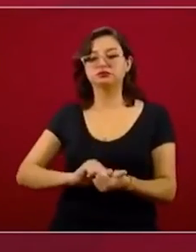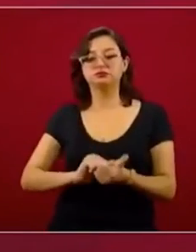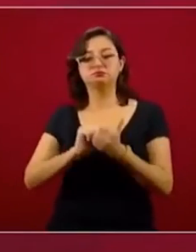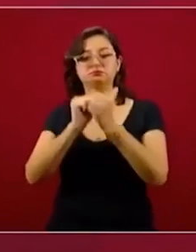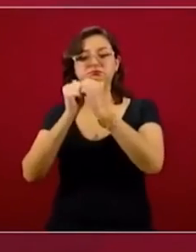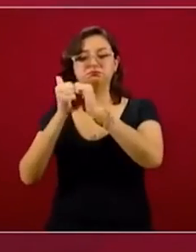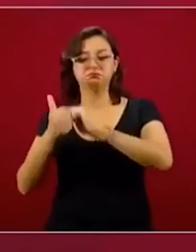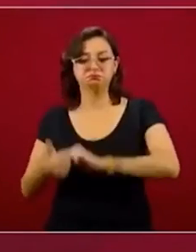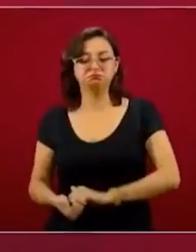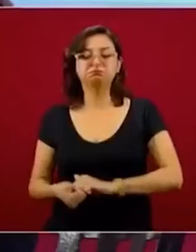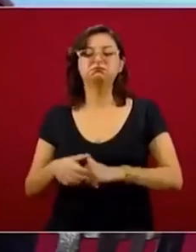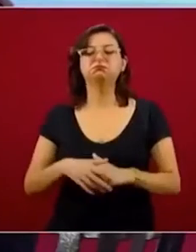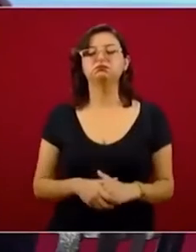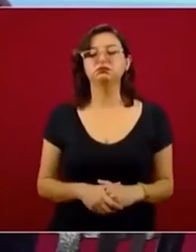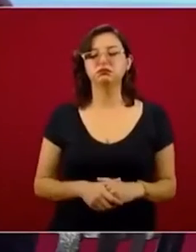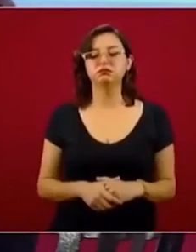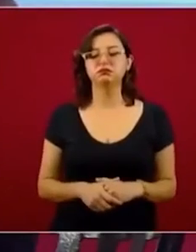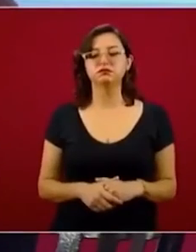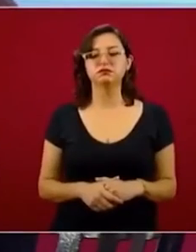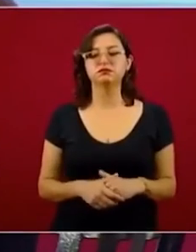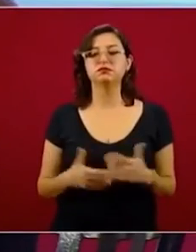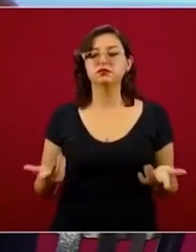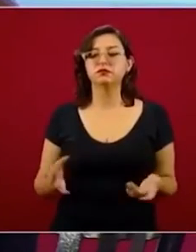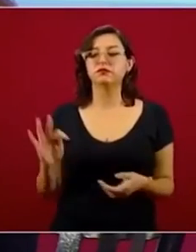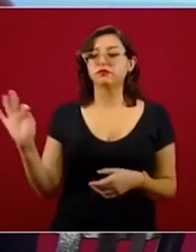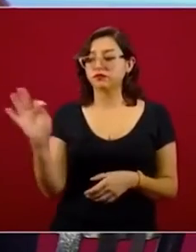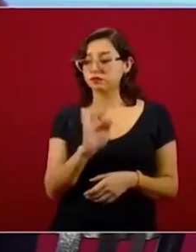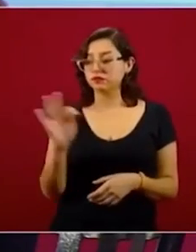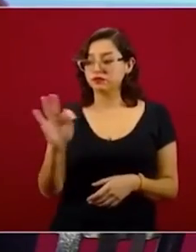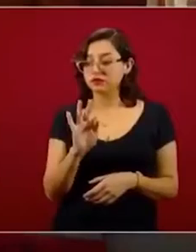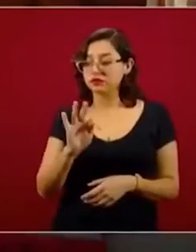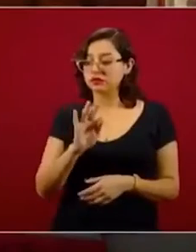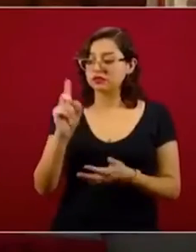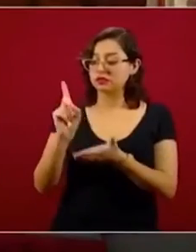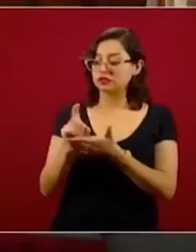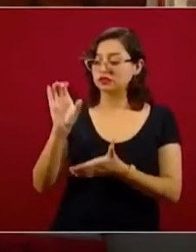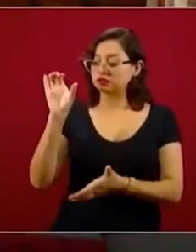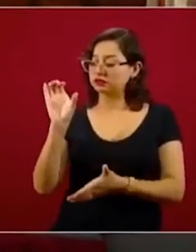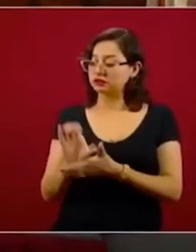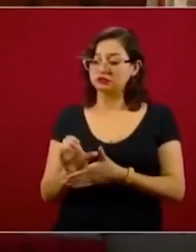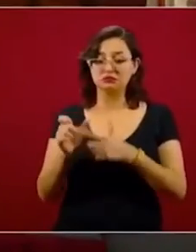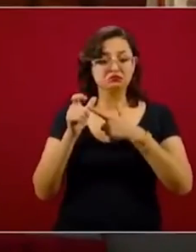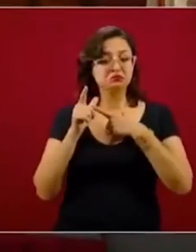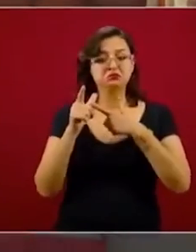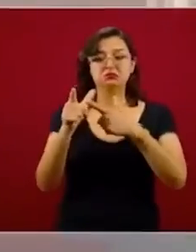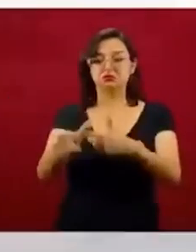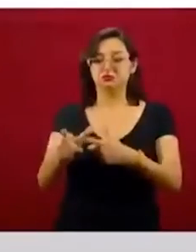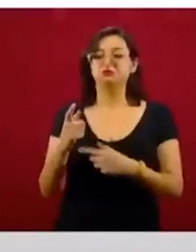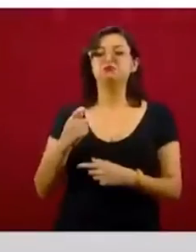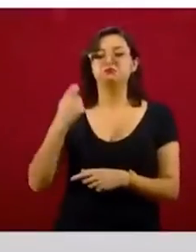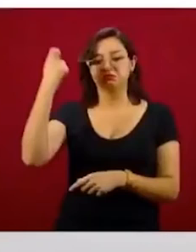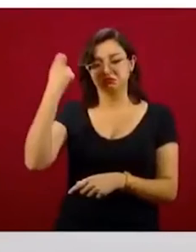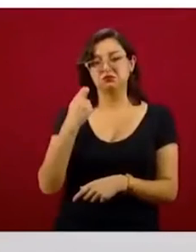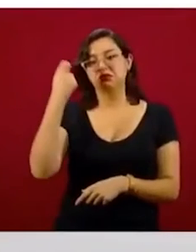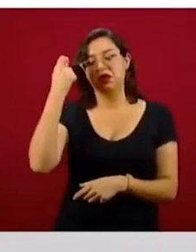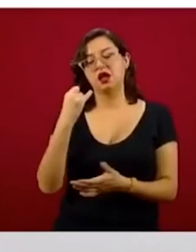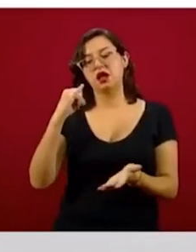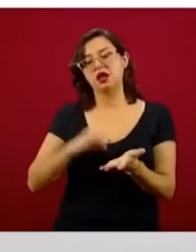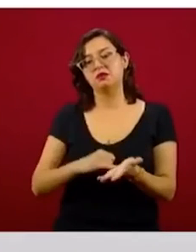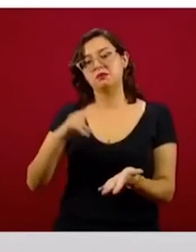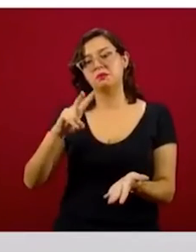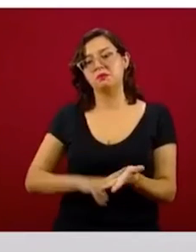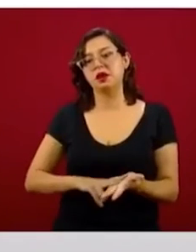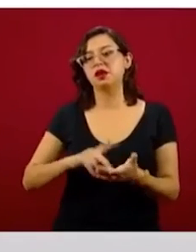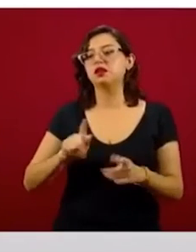una presión económica. En caso de una lesión permanente, le brinda una pensión por invalidez. Si lamentablemente